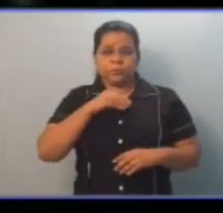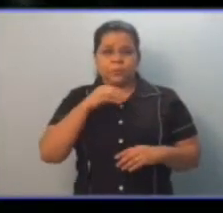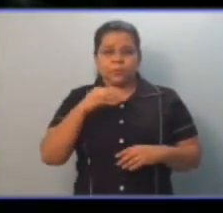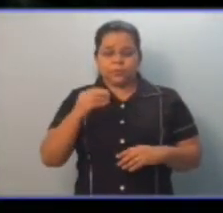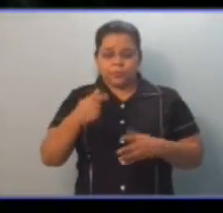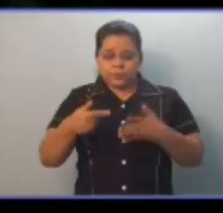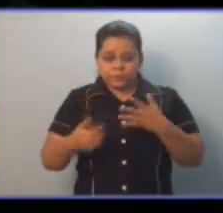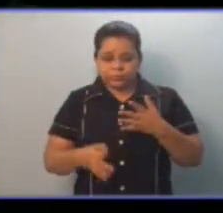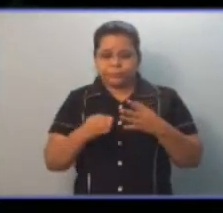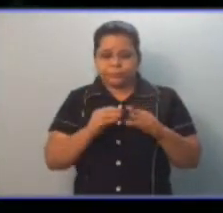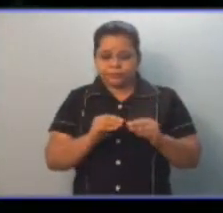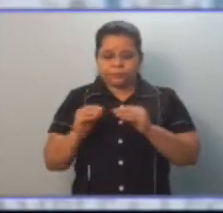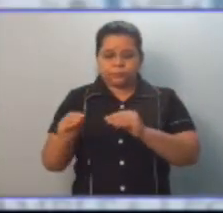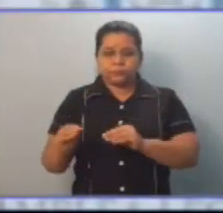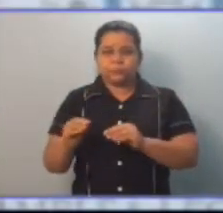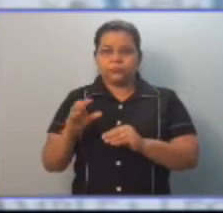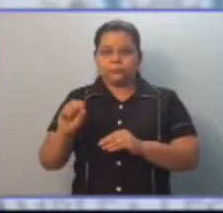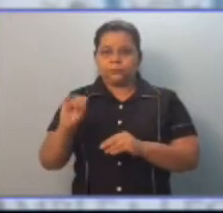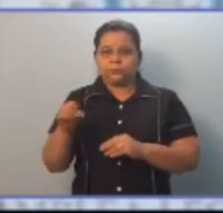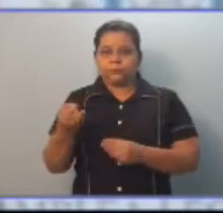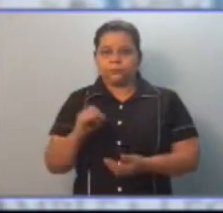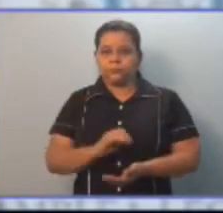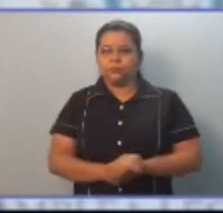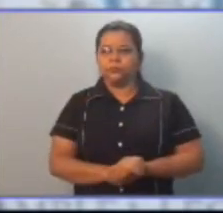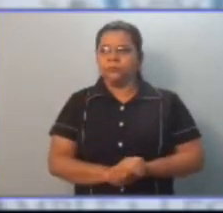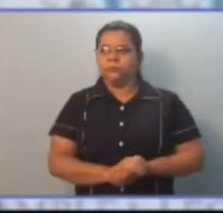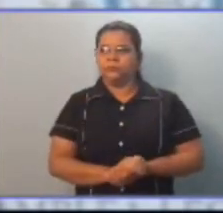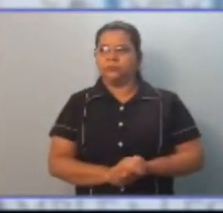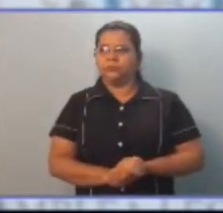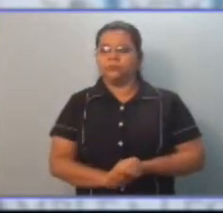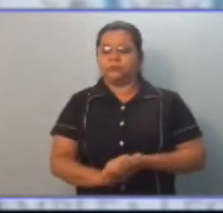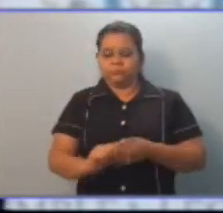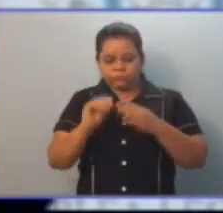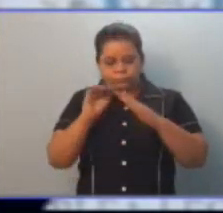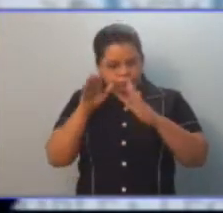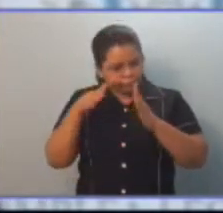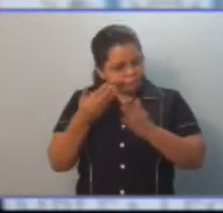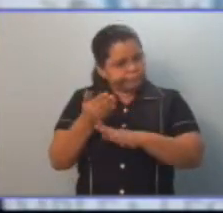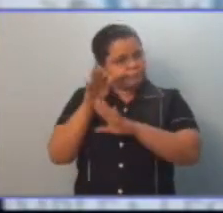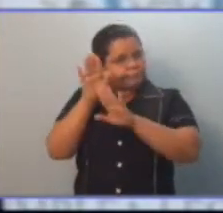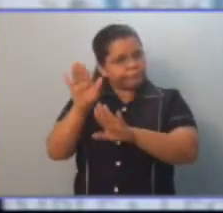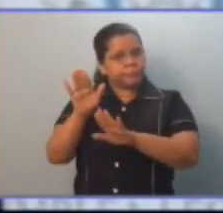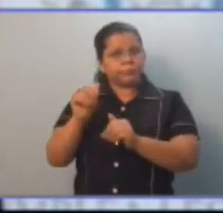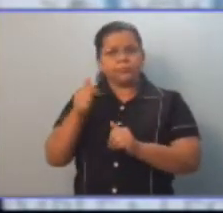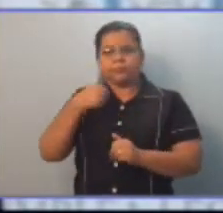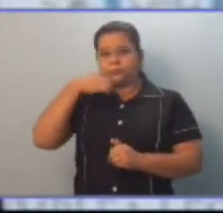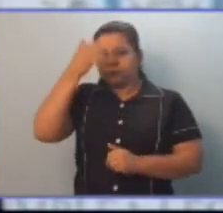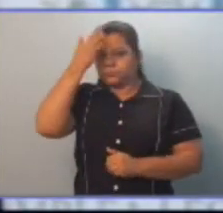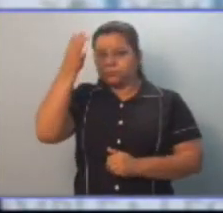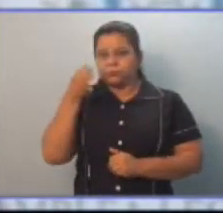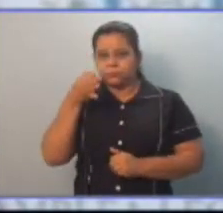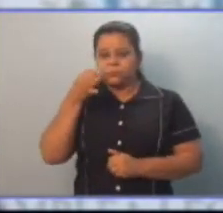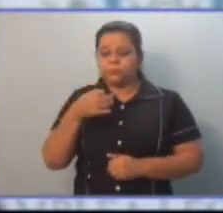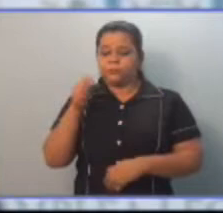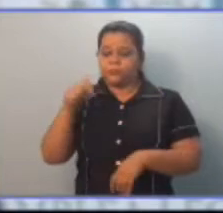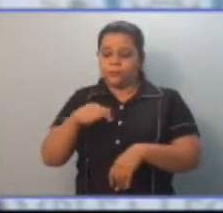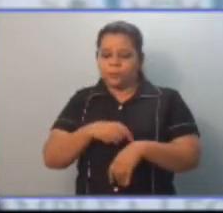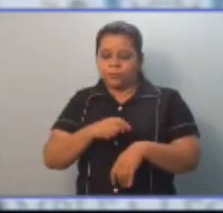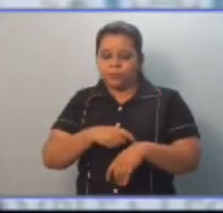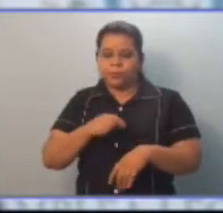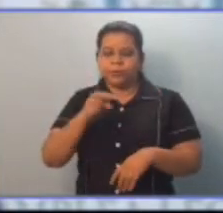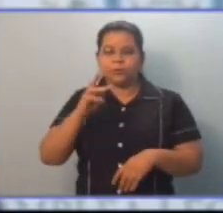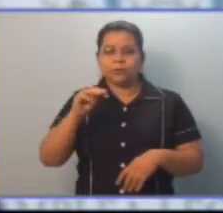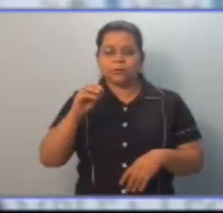Justicia. Bien, con el debido respeto, considero de que al momento medicina legal